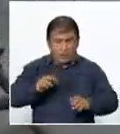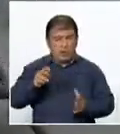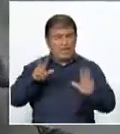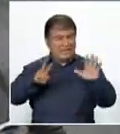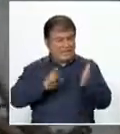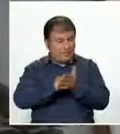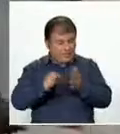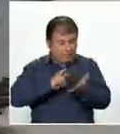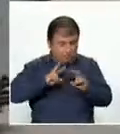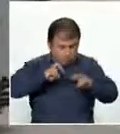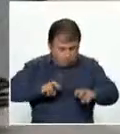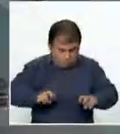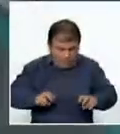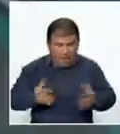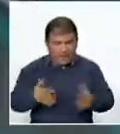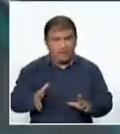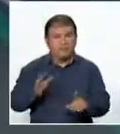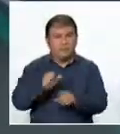meses.